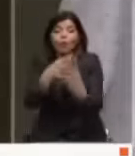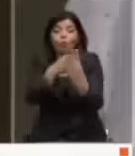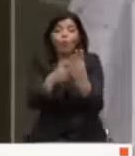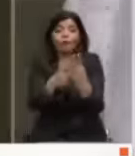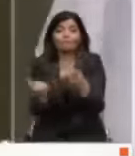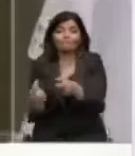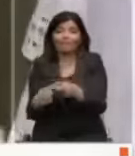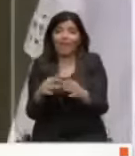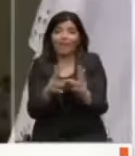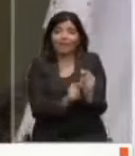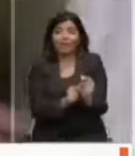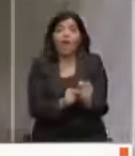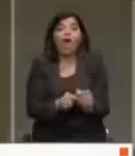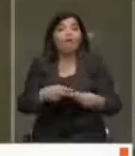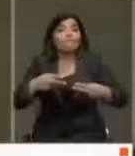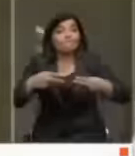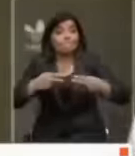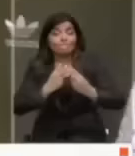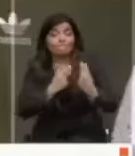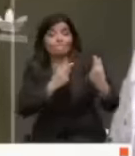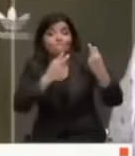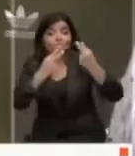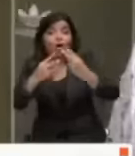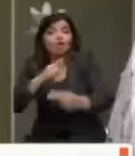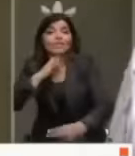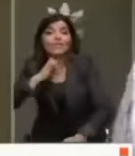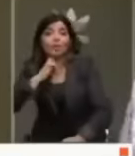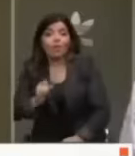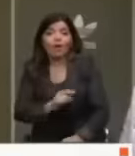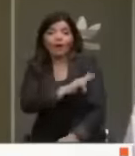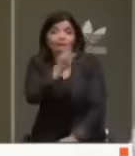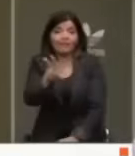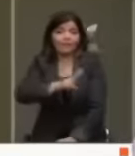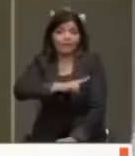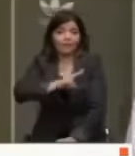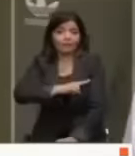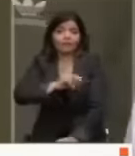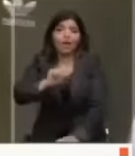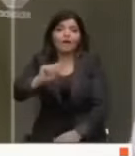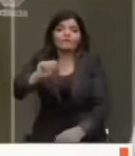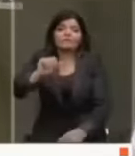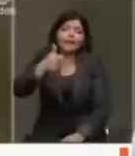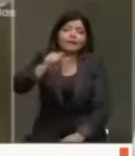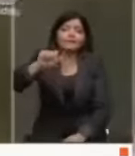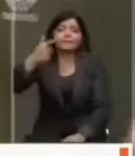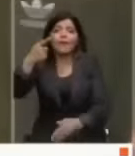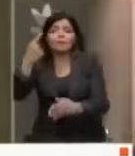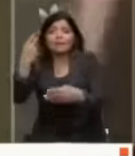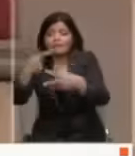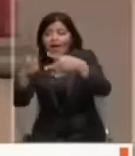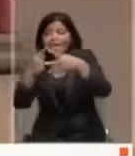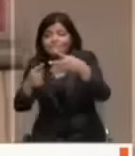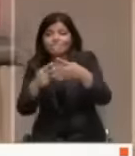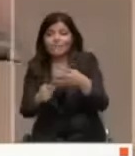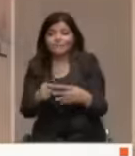quilicura hasta Valparaíso la séptima vez que ya venimos por acá y todo bien los niños ya felices